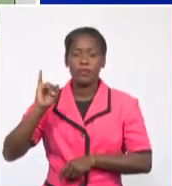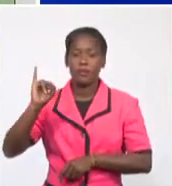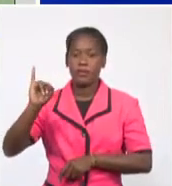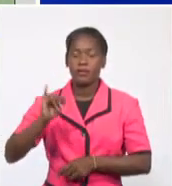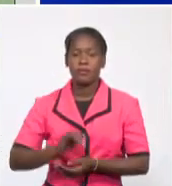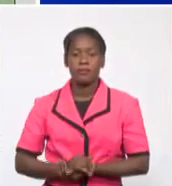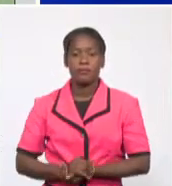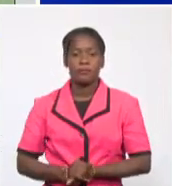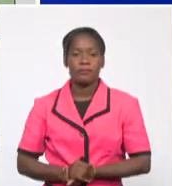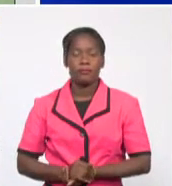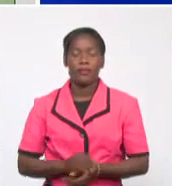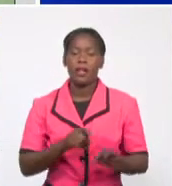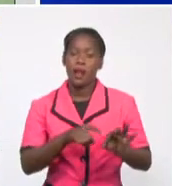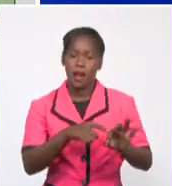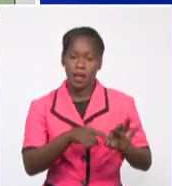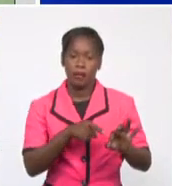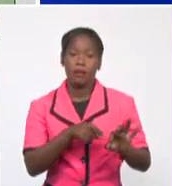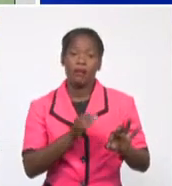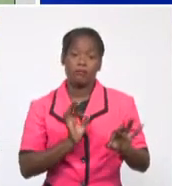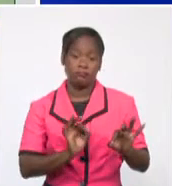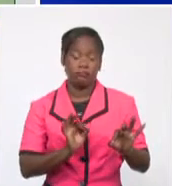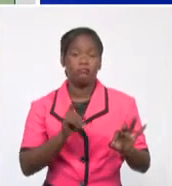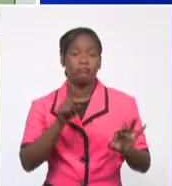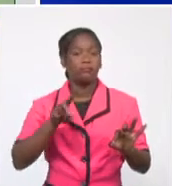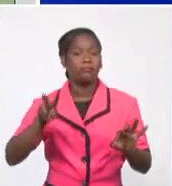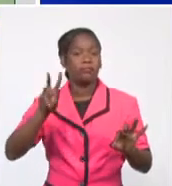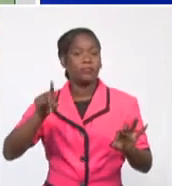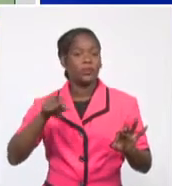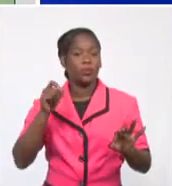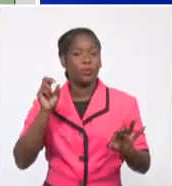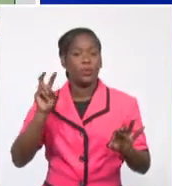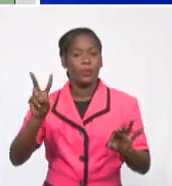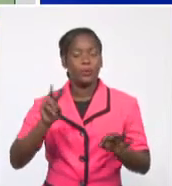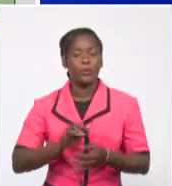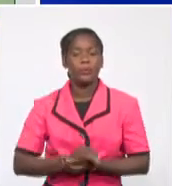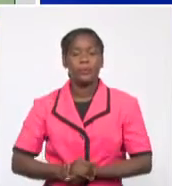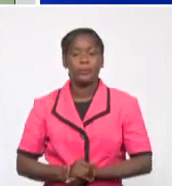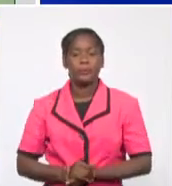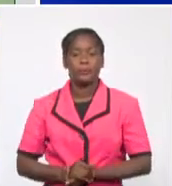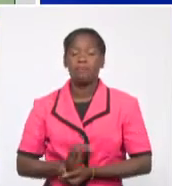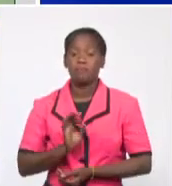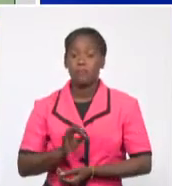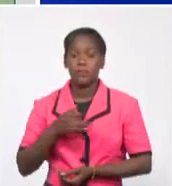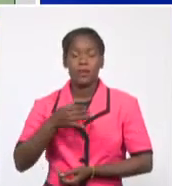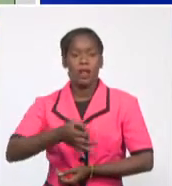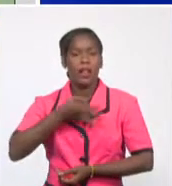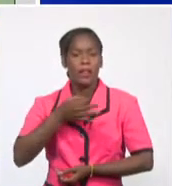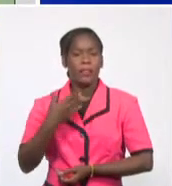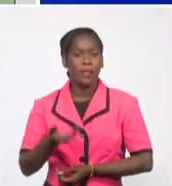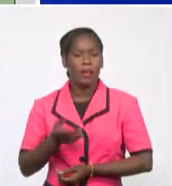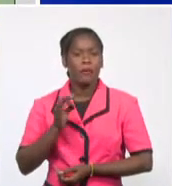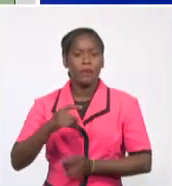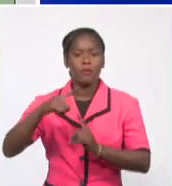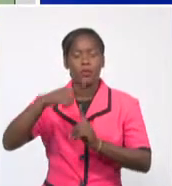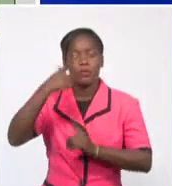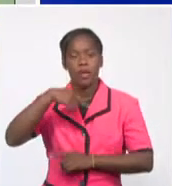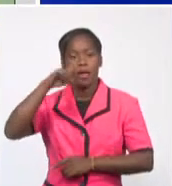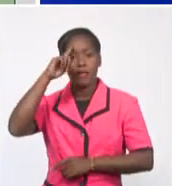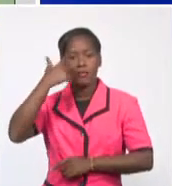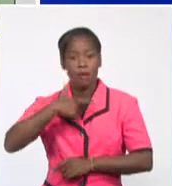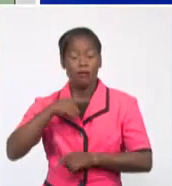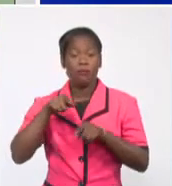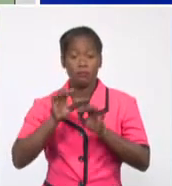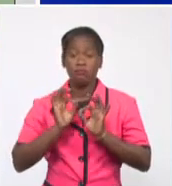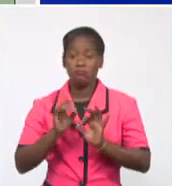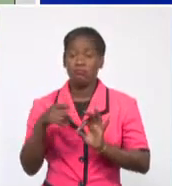el municipio especial con 13,2. Estamos hablando de tasa de incidencia de casos confirmados